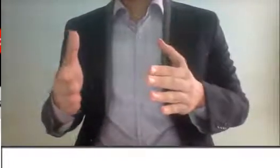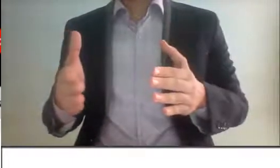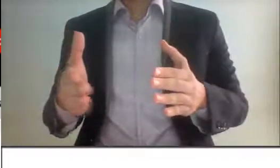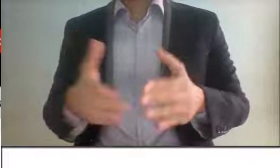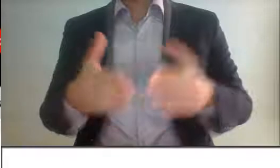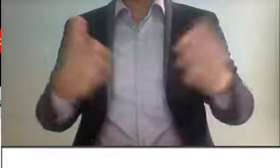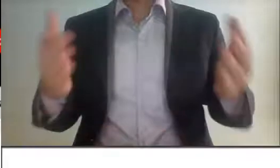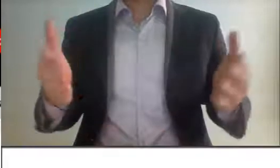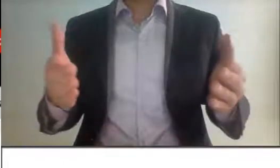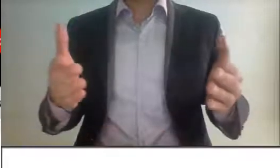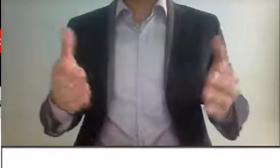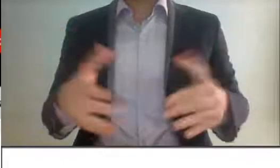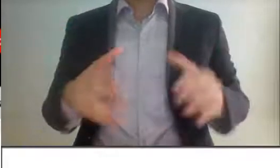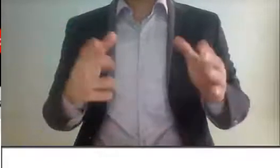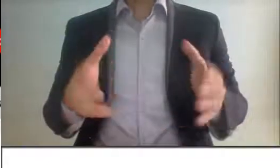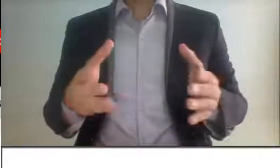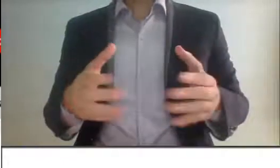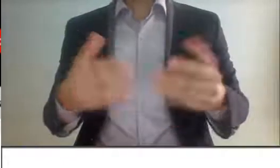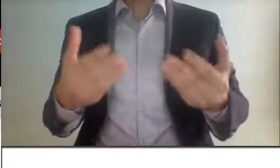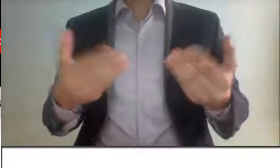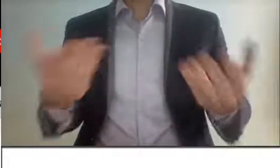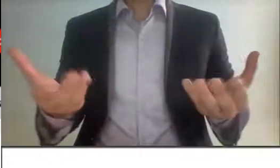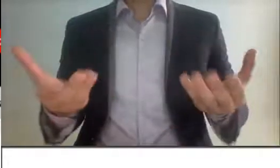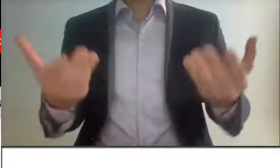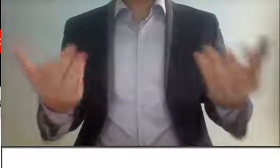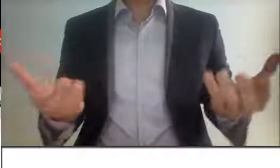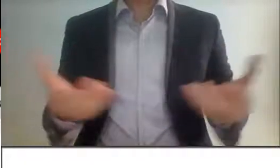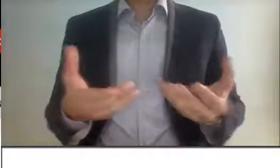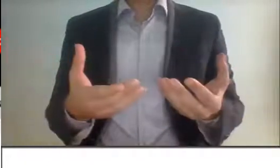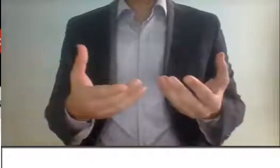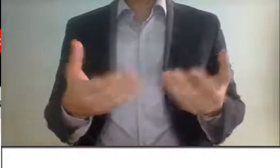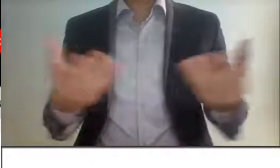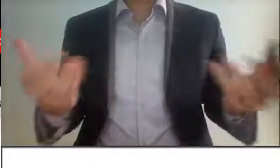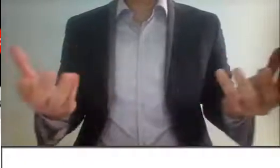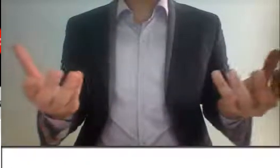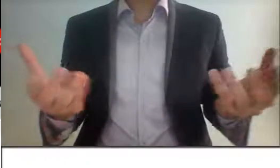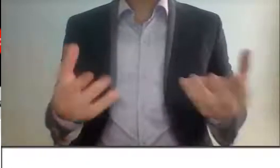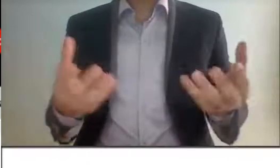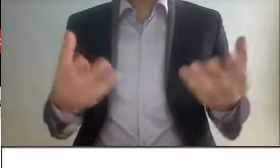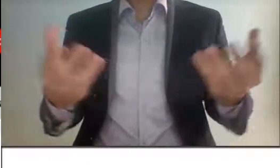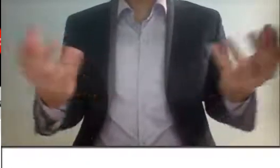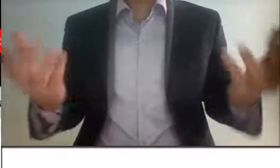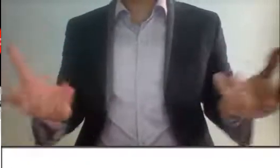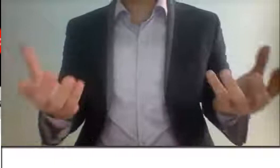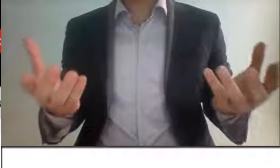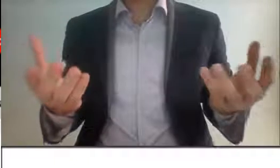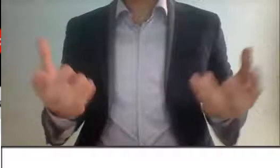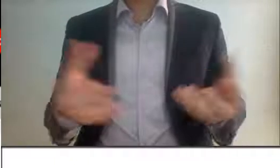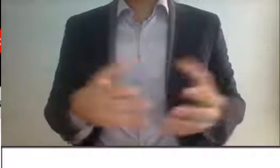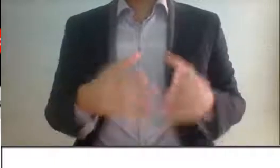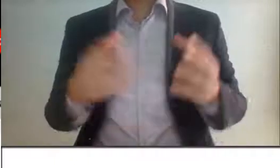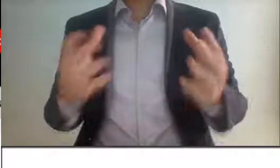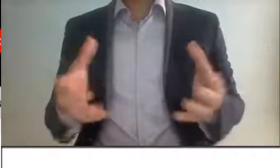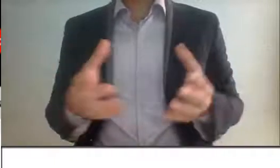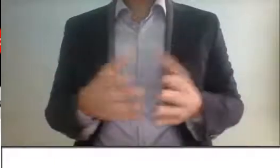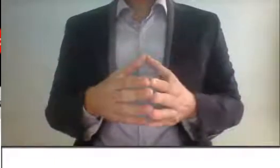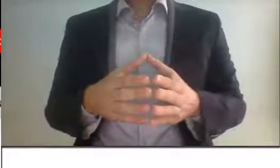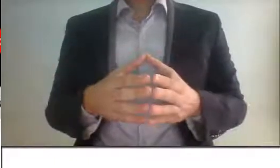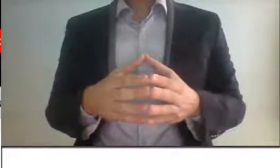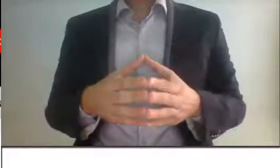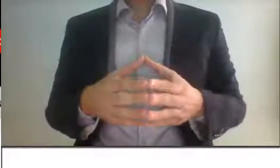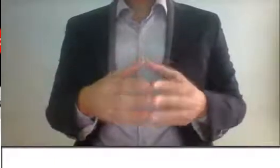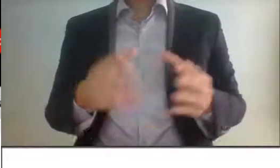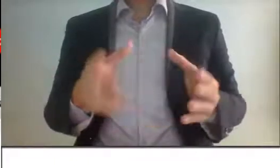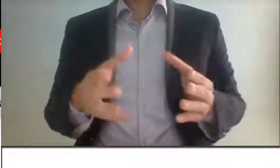bueno, fueron contratos hechos bajo qué, bajo el intento de robo, bajo el intento de seguir siendo prácticamente estos corruptos